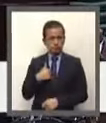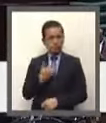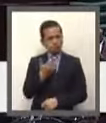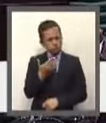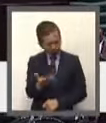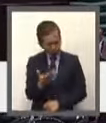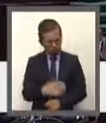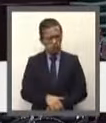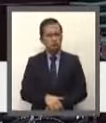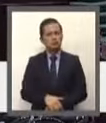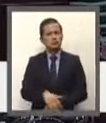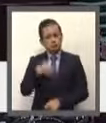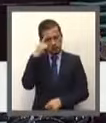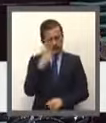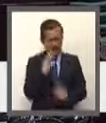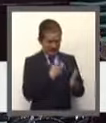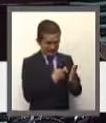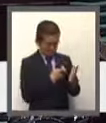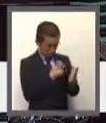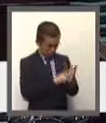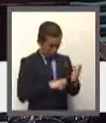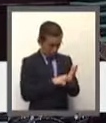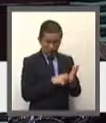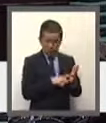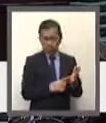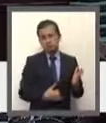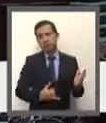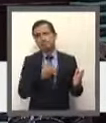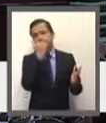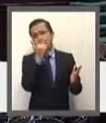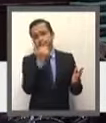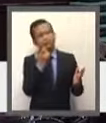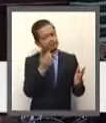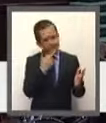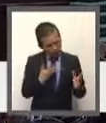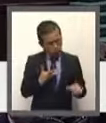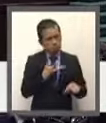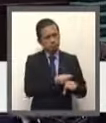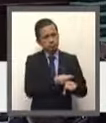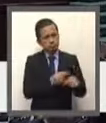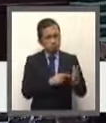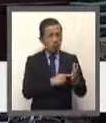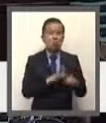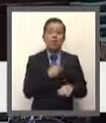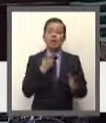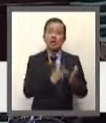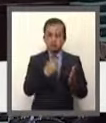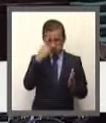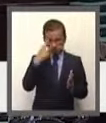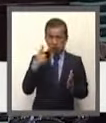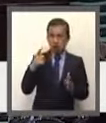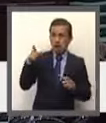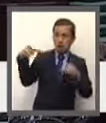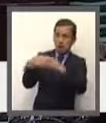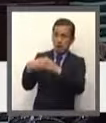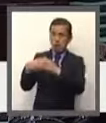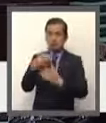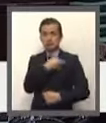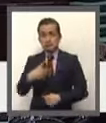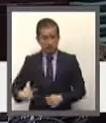corrijamos un equívoco que terminó por lastimar y reducir el diálogo entre los poderes.